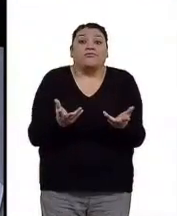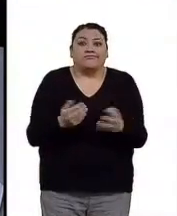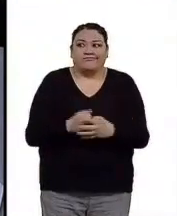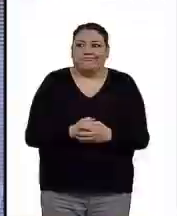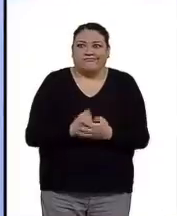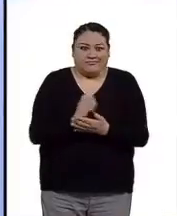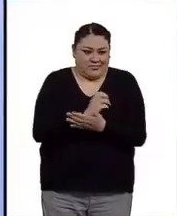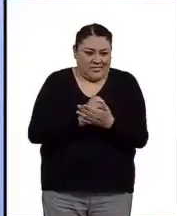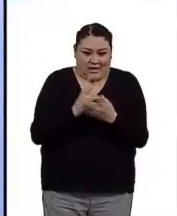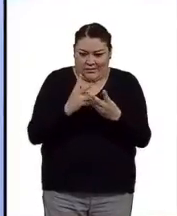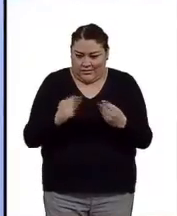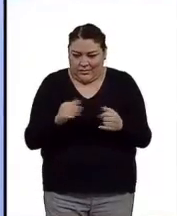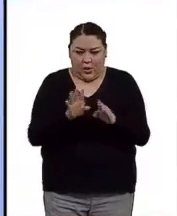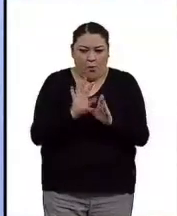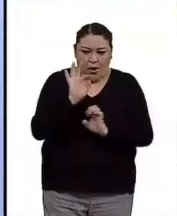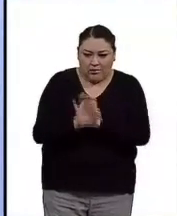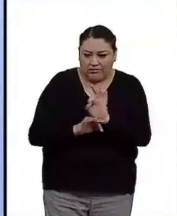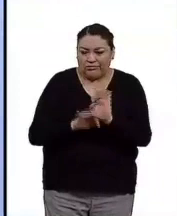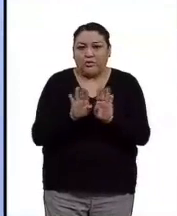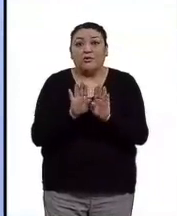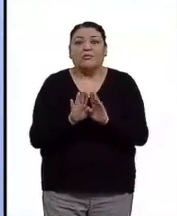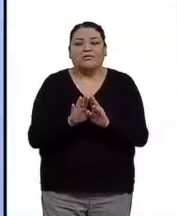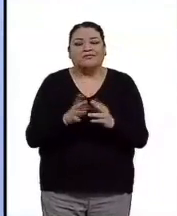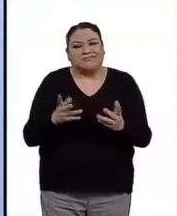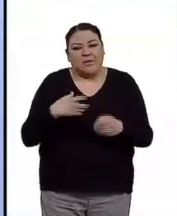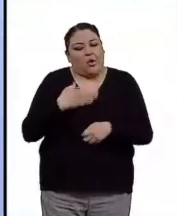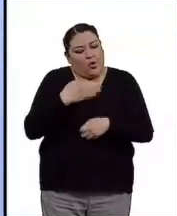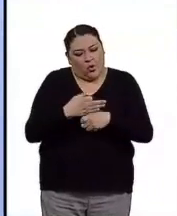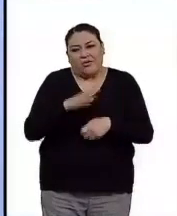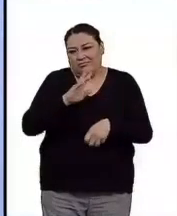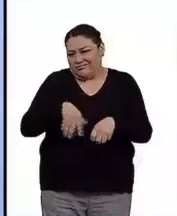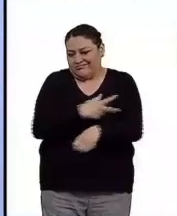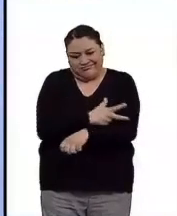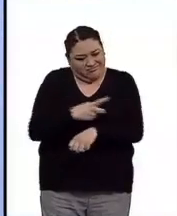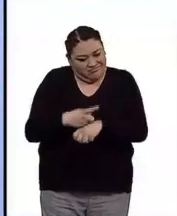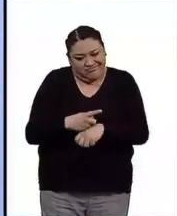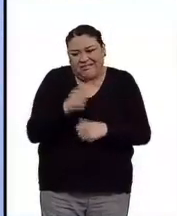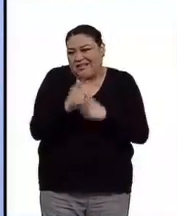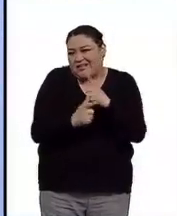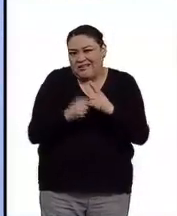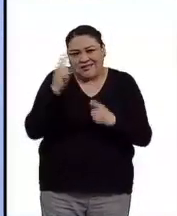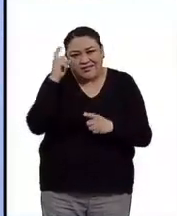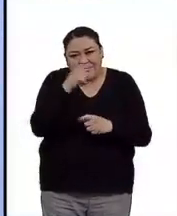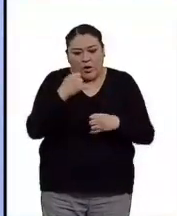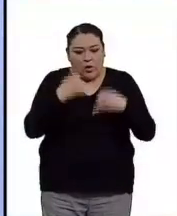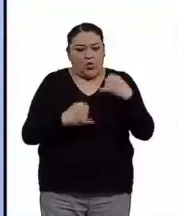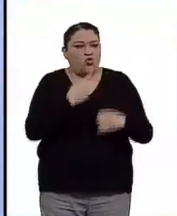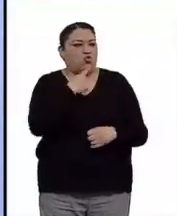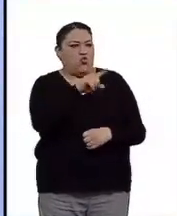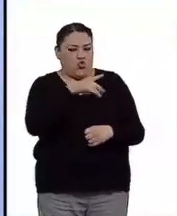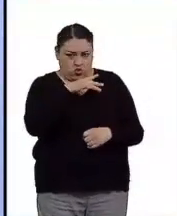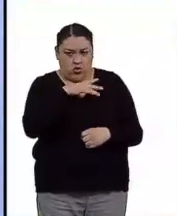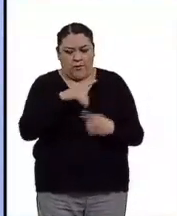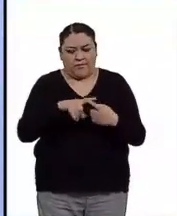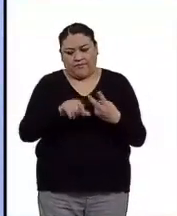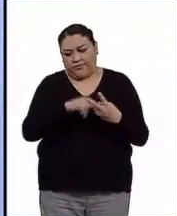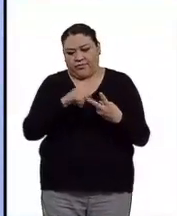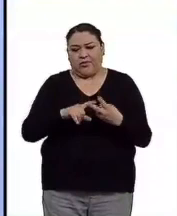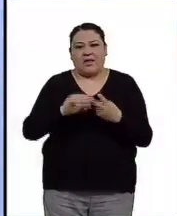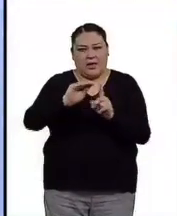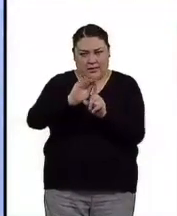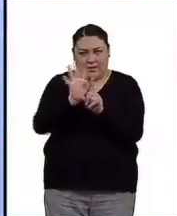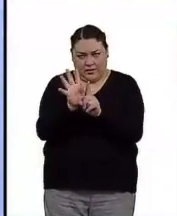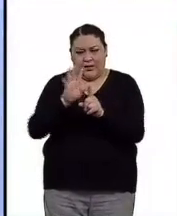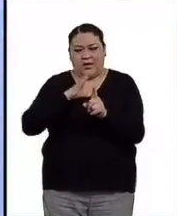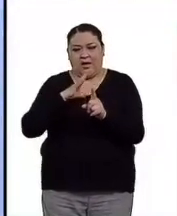¿no? Entonces, la verdad es que los mecanismos que tenemos son escasos, ¿no? Por un lado la demanda laboral, por otro lado tenemos instancias como la COPRED y la